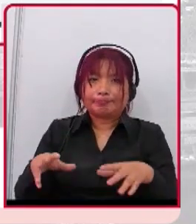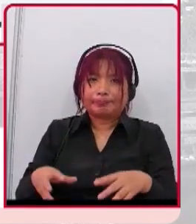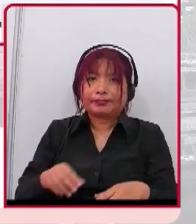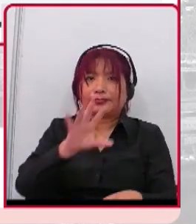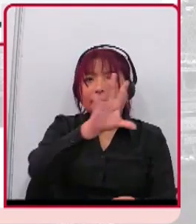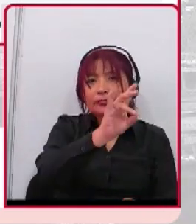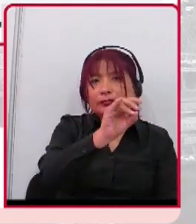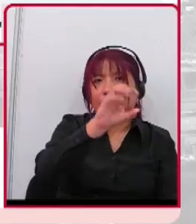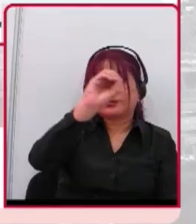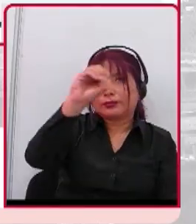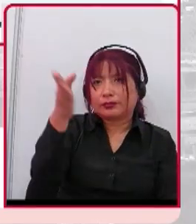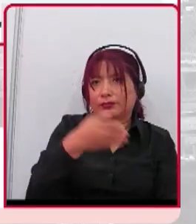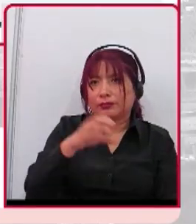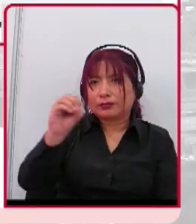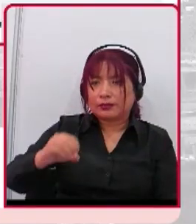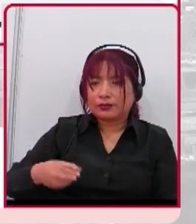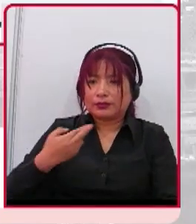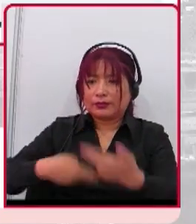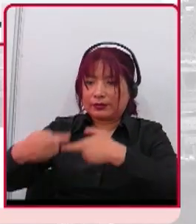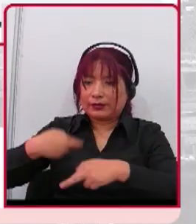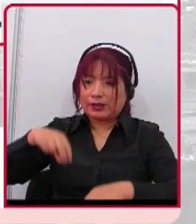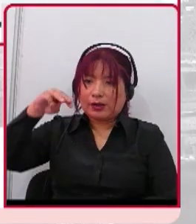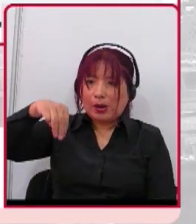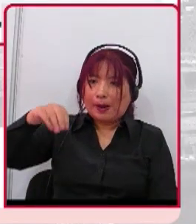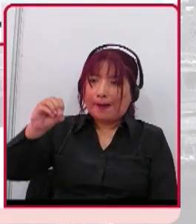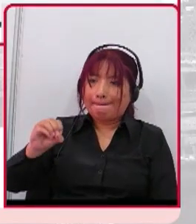un 7% en la recuperación de molibdeno.